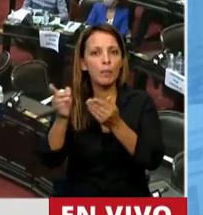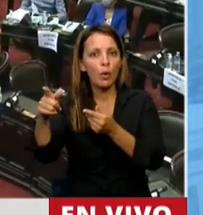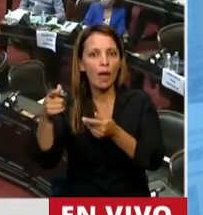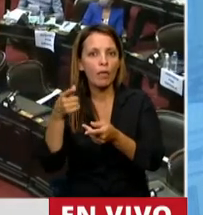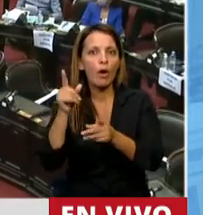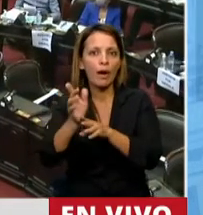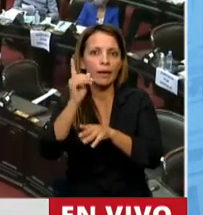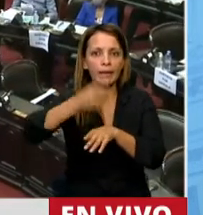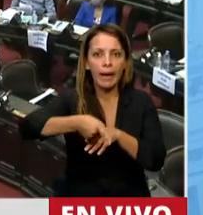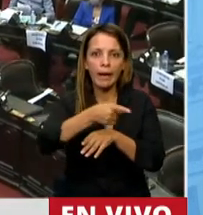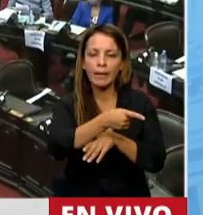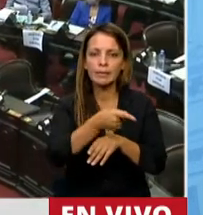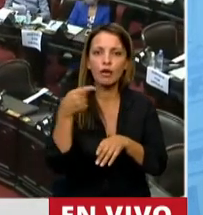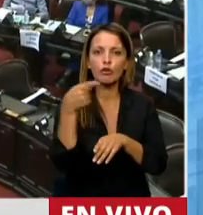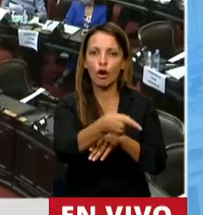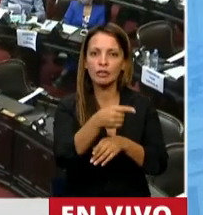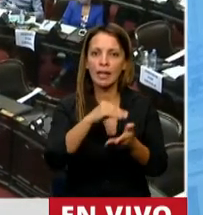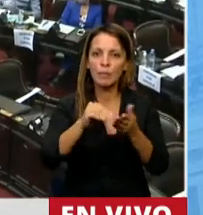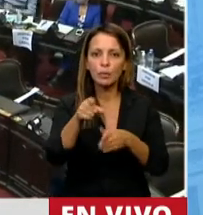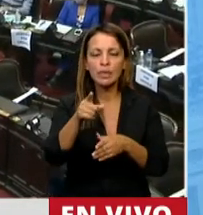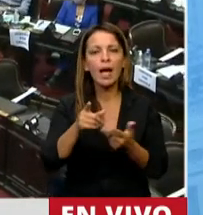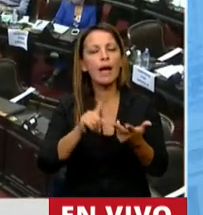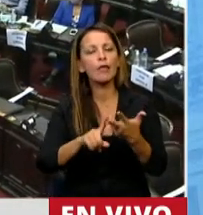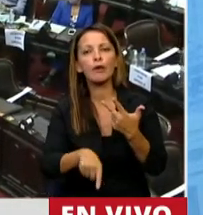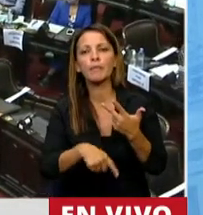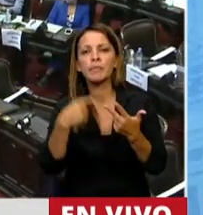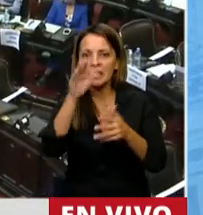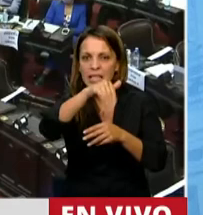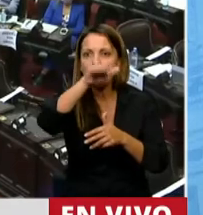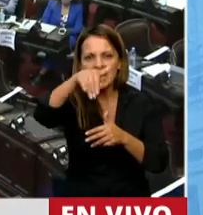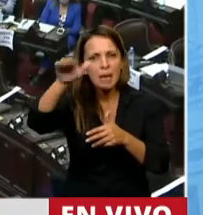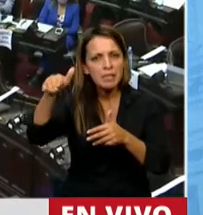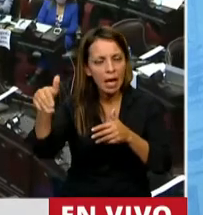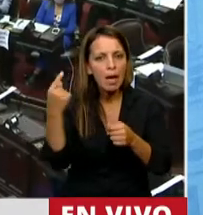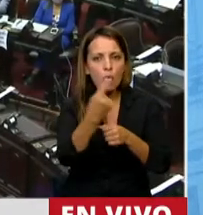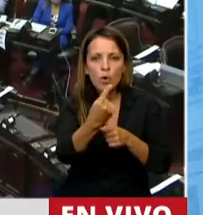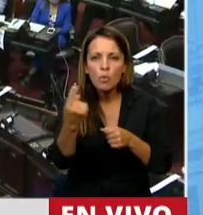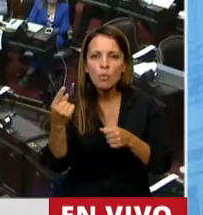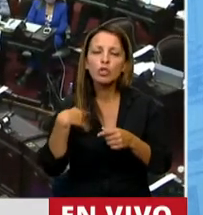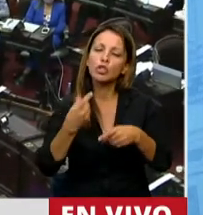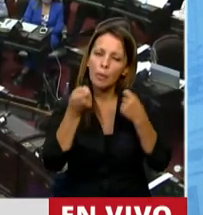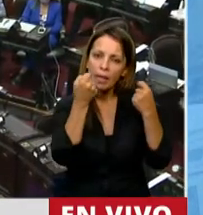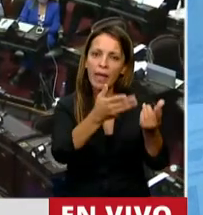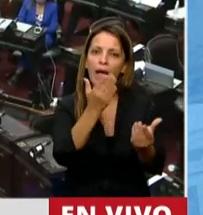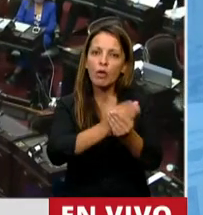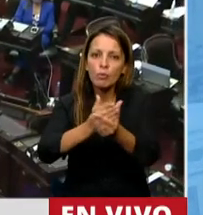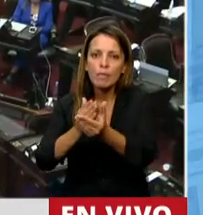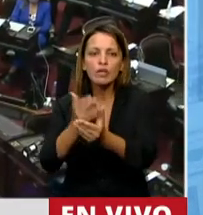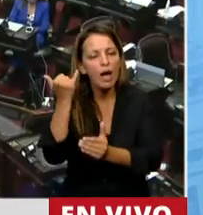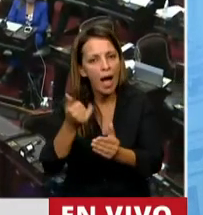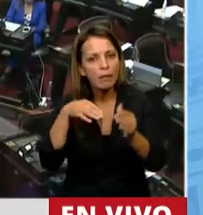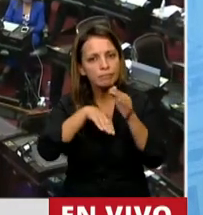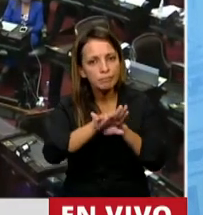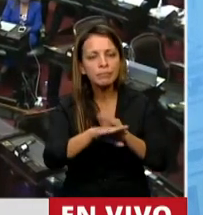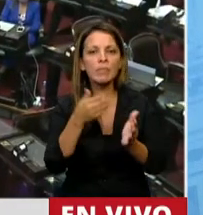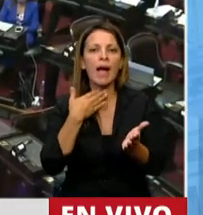una querella también al diputado Grande, que lo cite a todo. Y yo le voy a entregar documentación donde tengo las grabaciones,